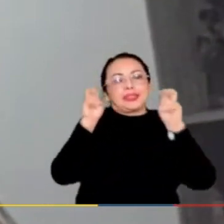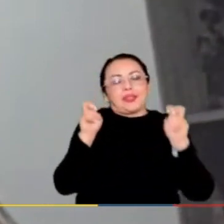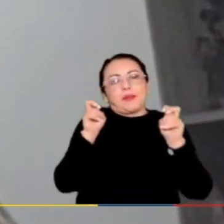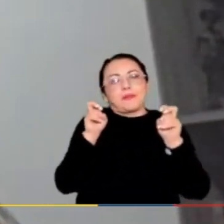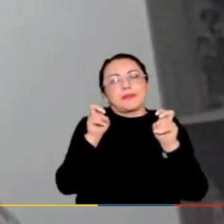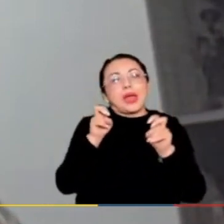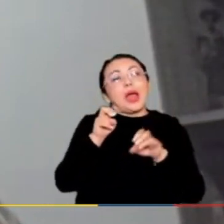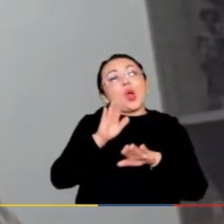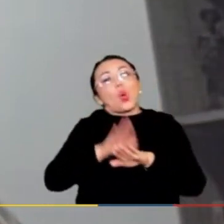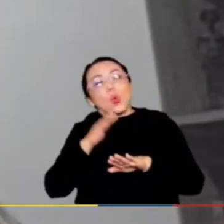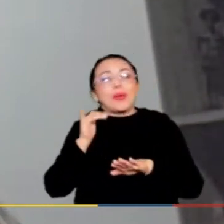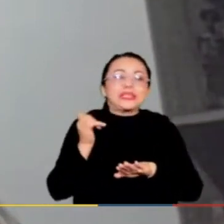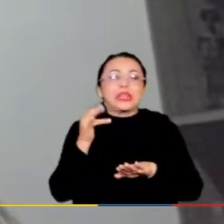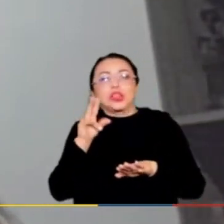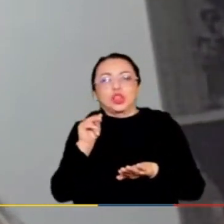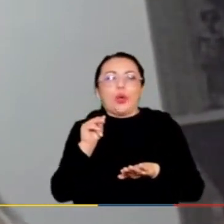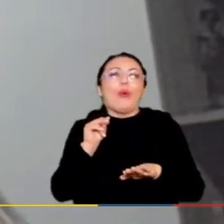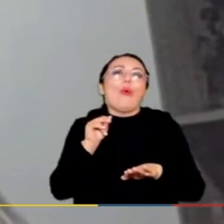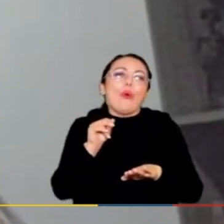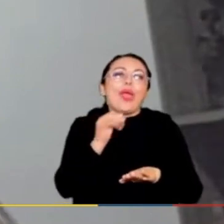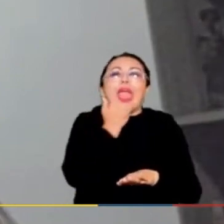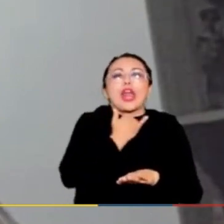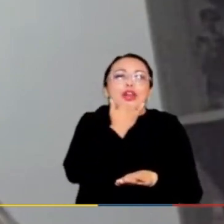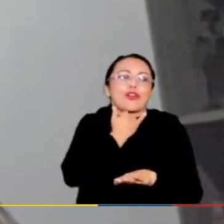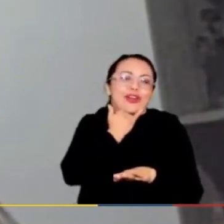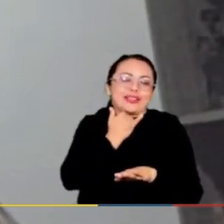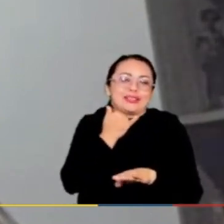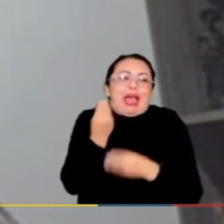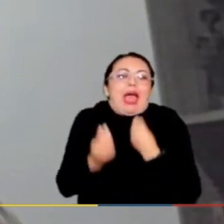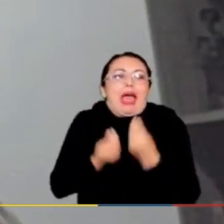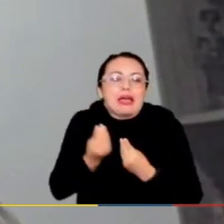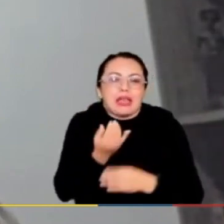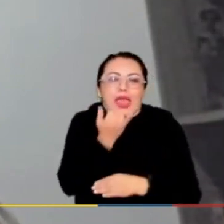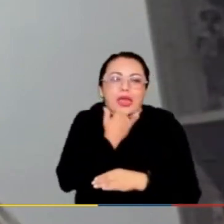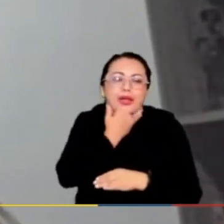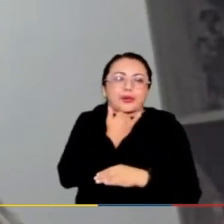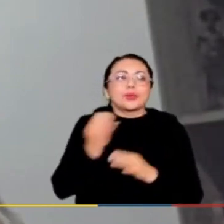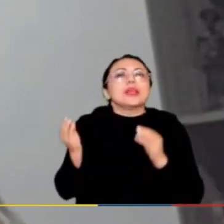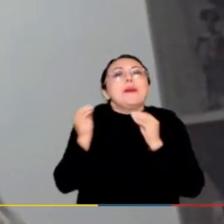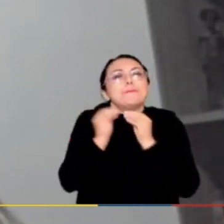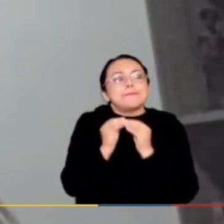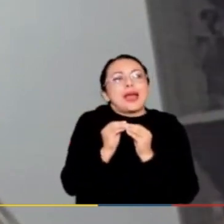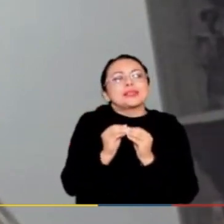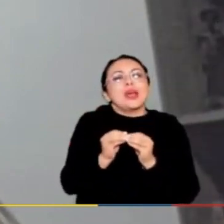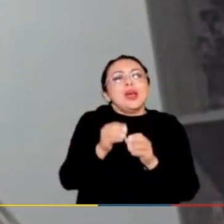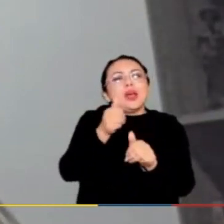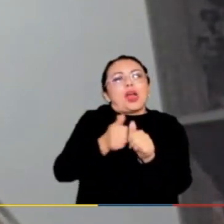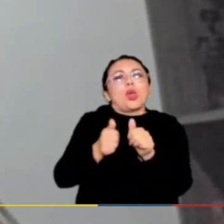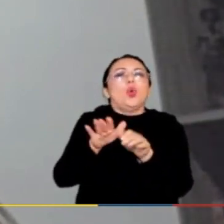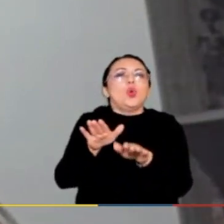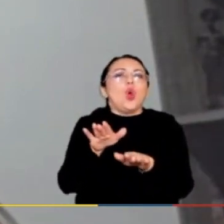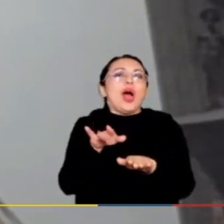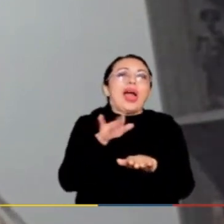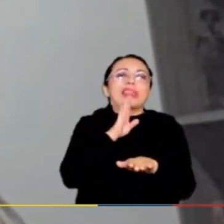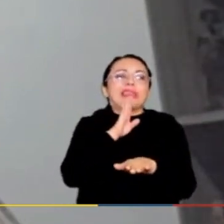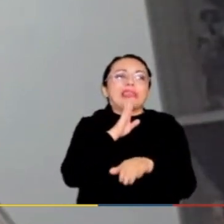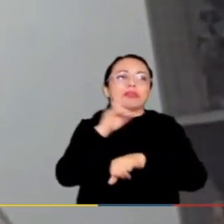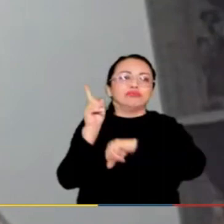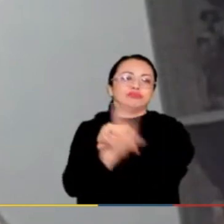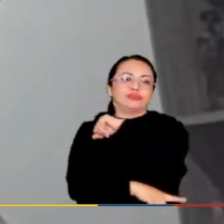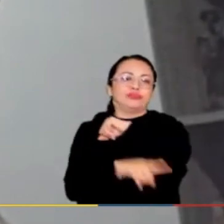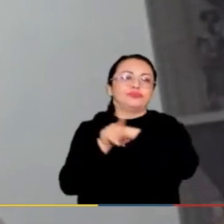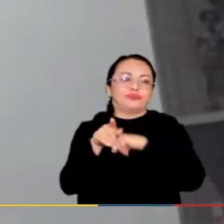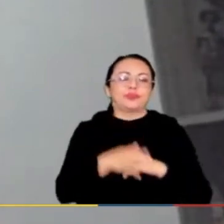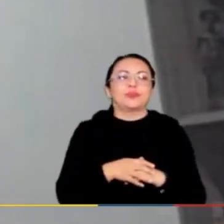exenta de culpa, e incurrió en errores de hecho comunes a las pretensiones principales y subsidiarias y a todas las pretensiones de condena. ¿Cuáles